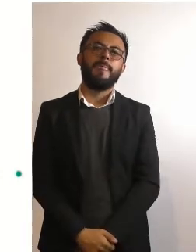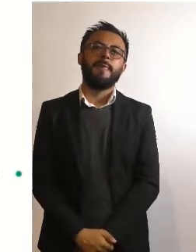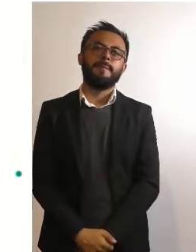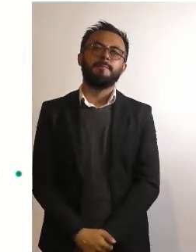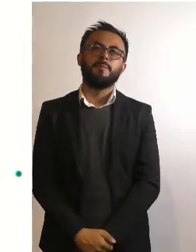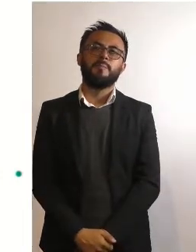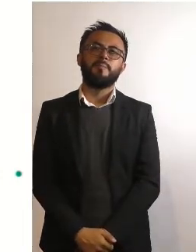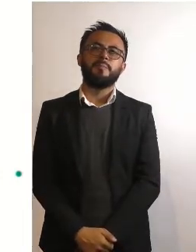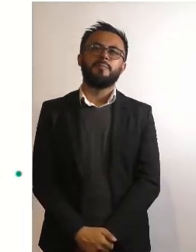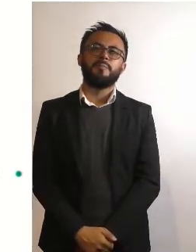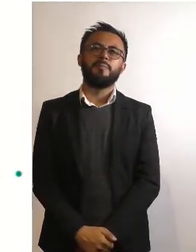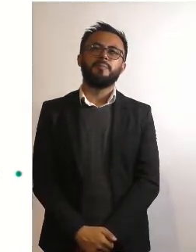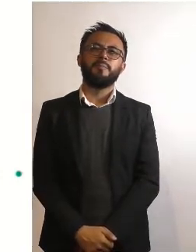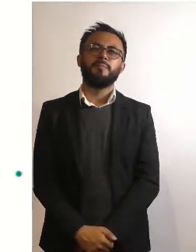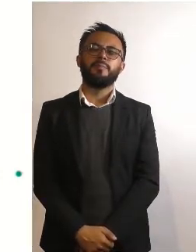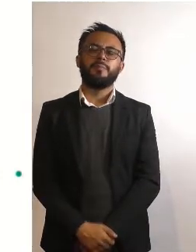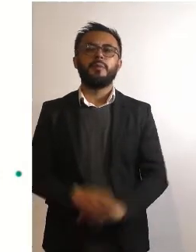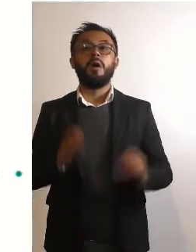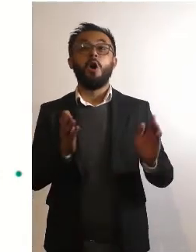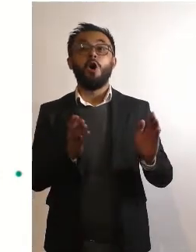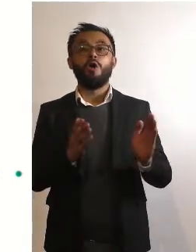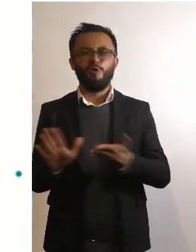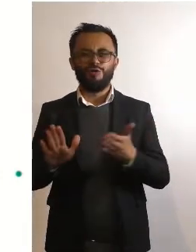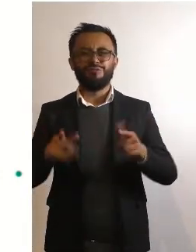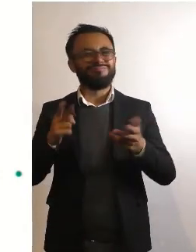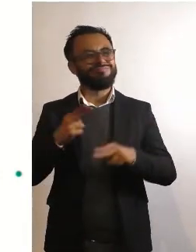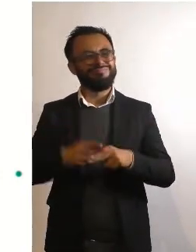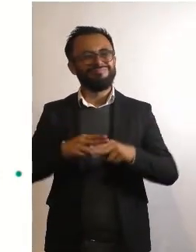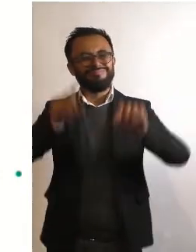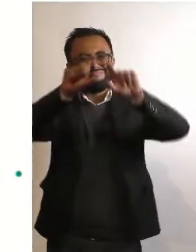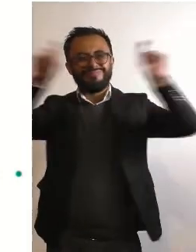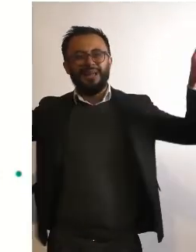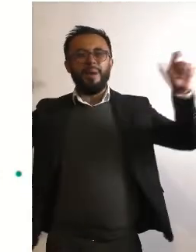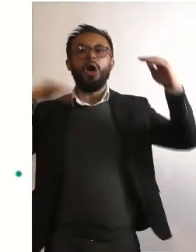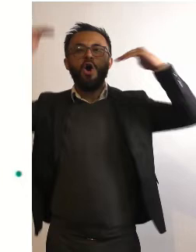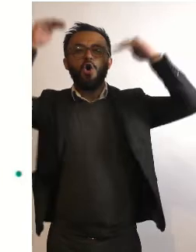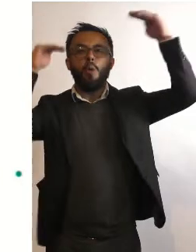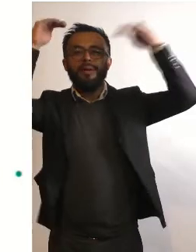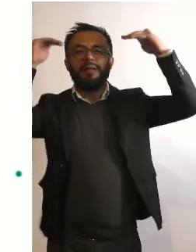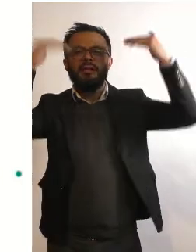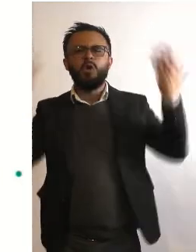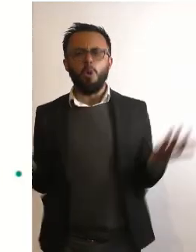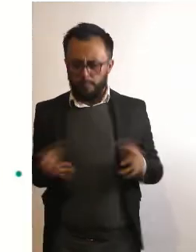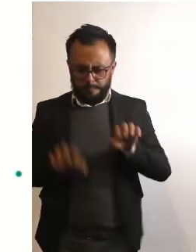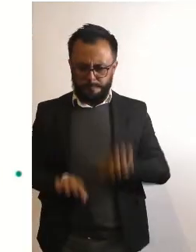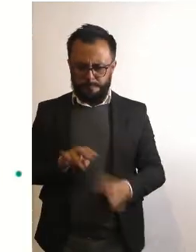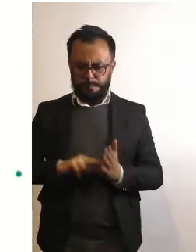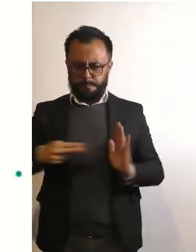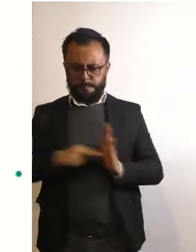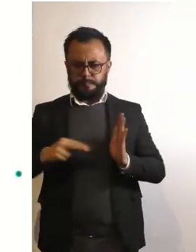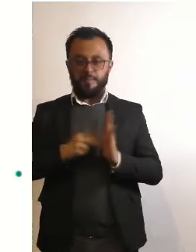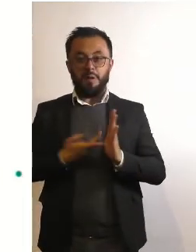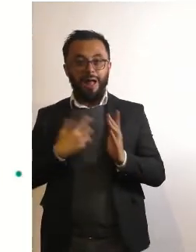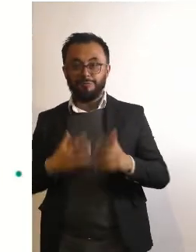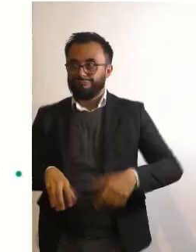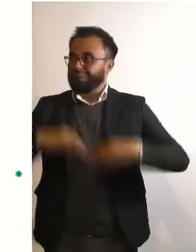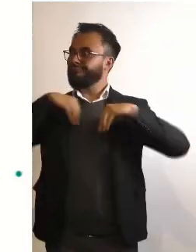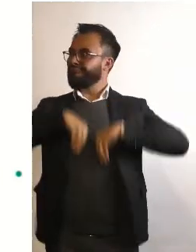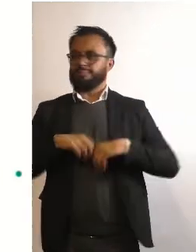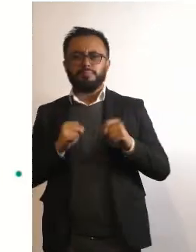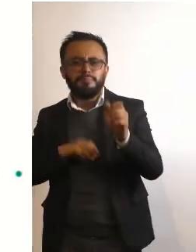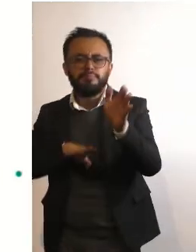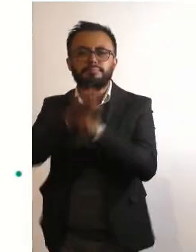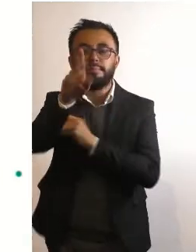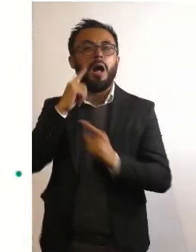Cursos de competencias digitales para el éxito, que se estructuraron tanto para estudiantes como para docentes, y